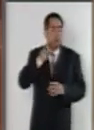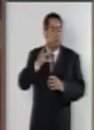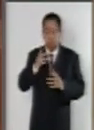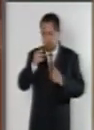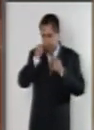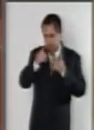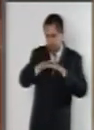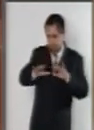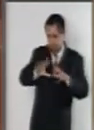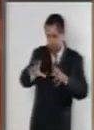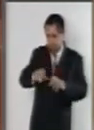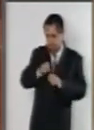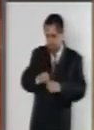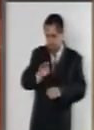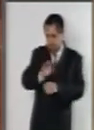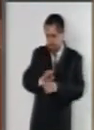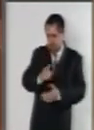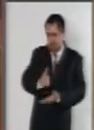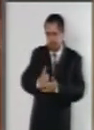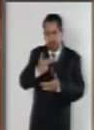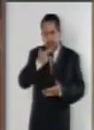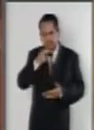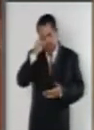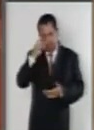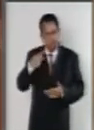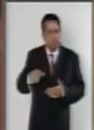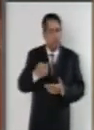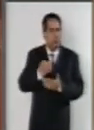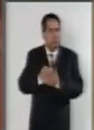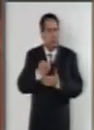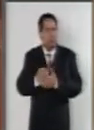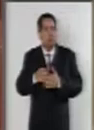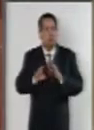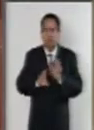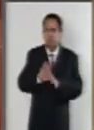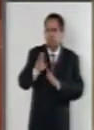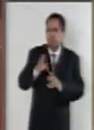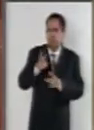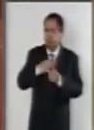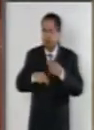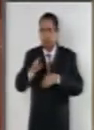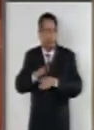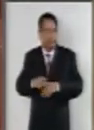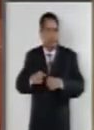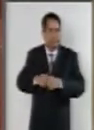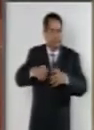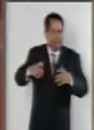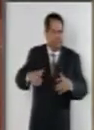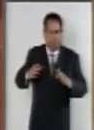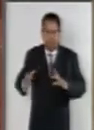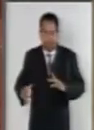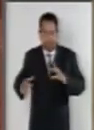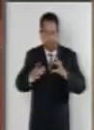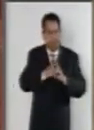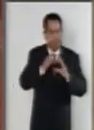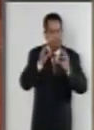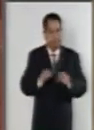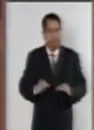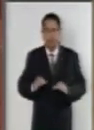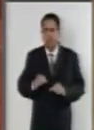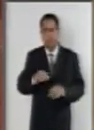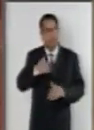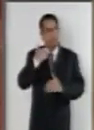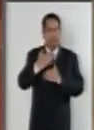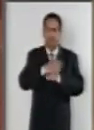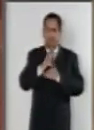que favorezca los fundamentos de su economía, aumente su productividad y la vincule efectivamente al resto